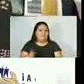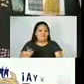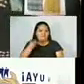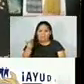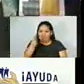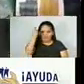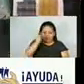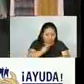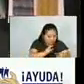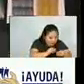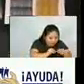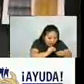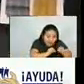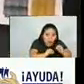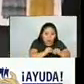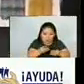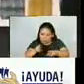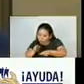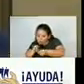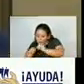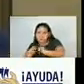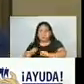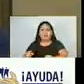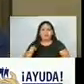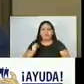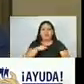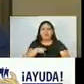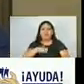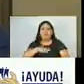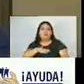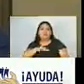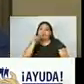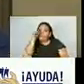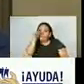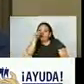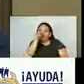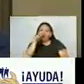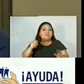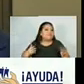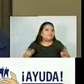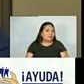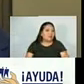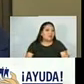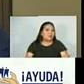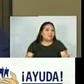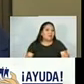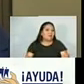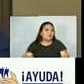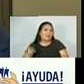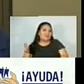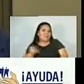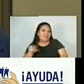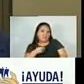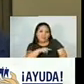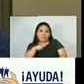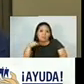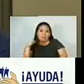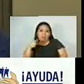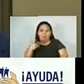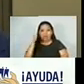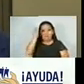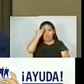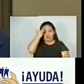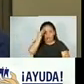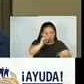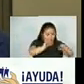producir, ¿verdad? Son más fáciles de producir, son drogas que pueden ser, que lo que requieren son precursores